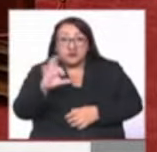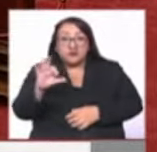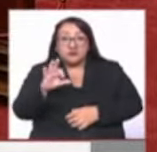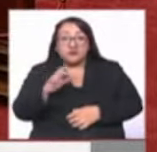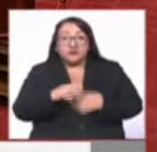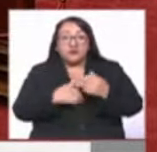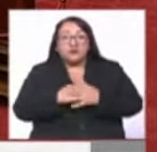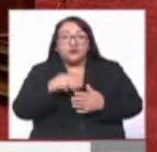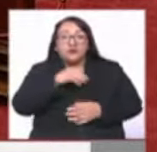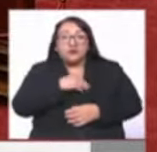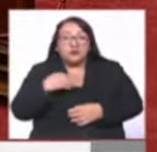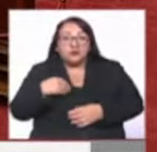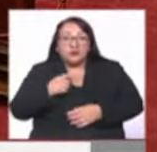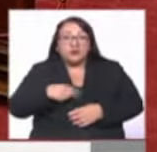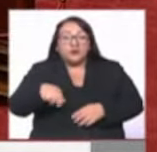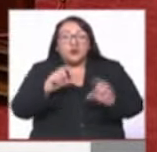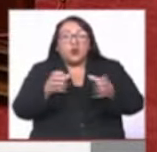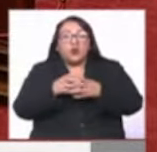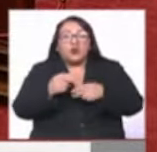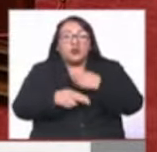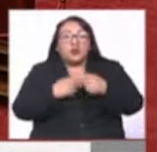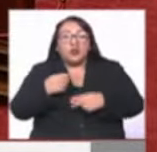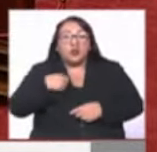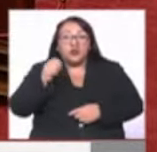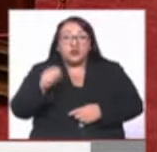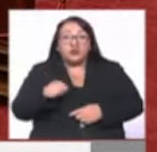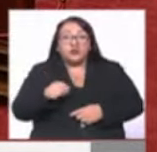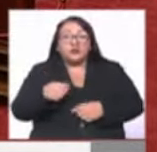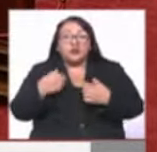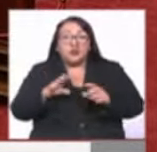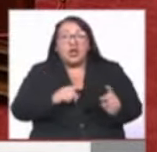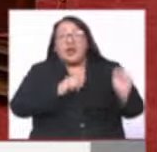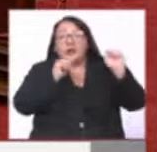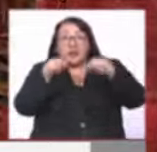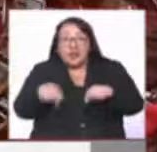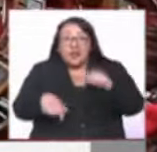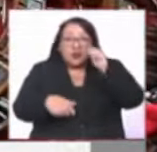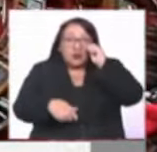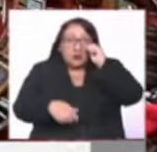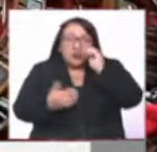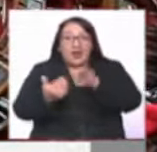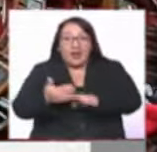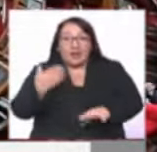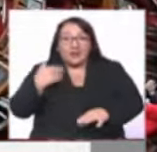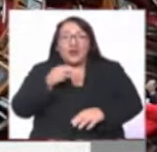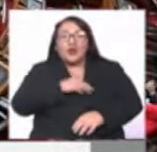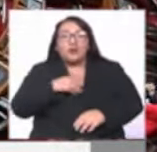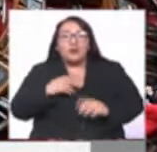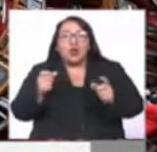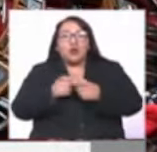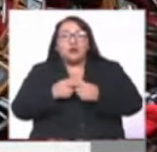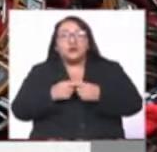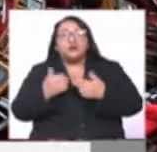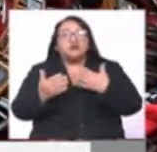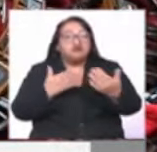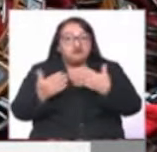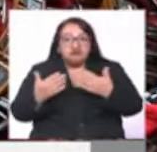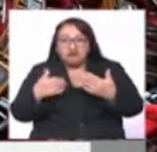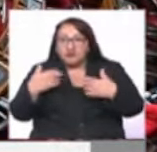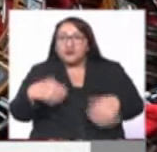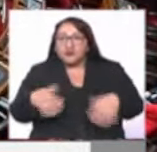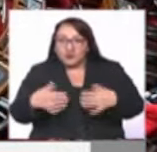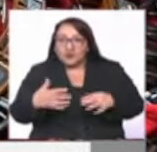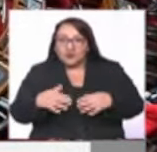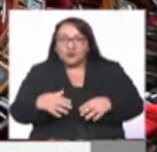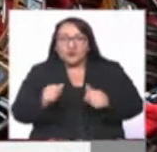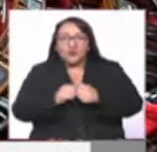los titulares de la junta Nacional de Justicia se presentaron ante los miembros de la comisión permanente